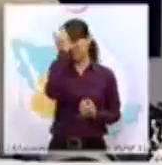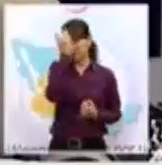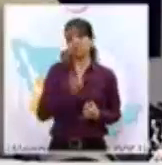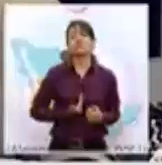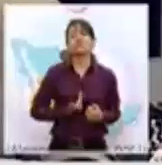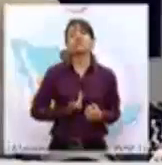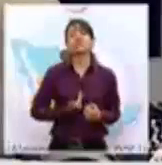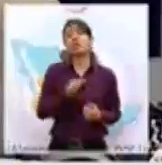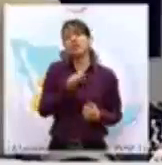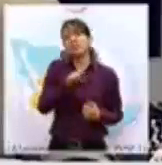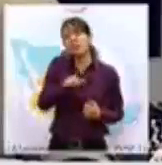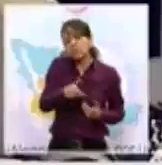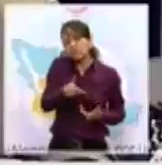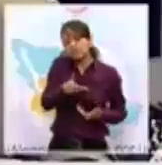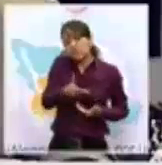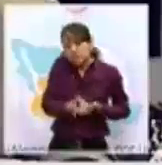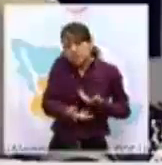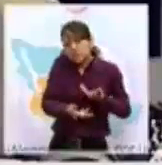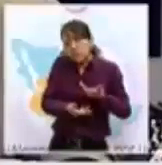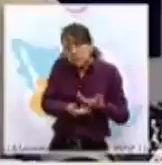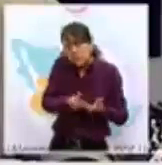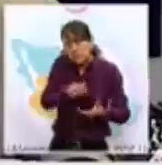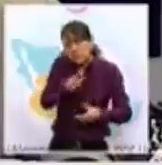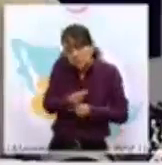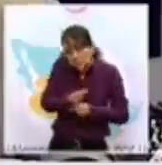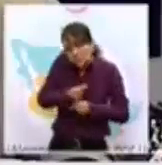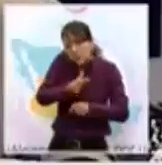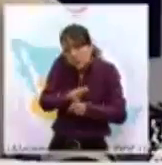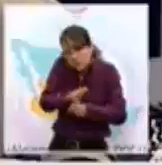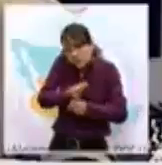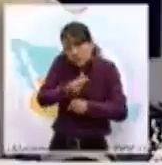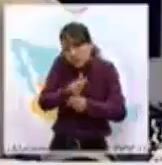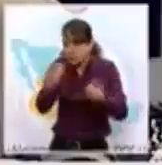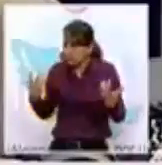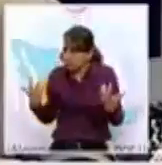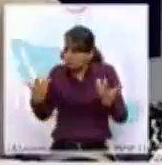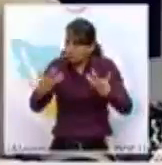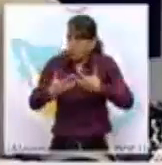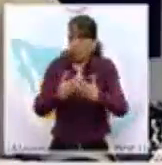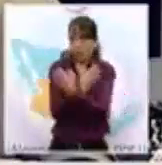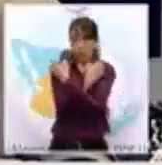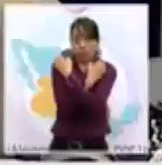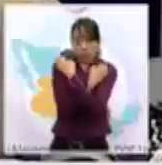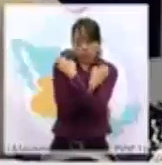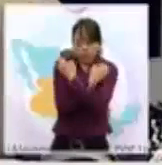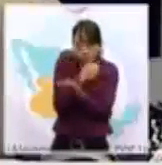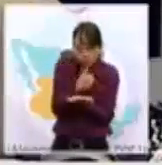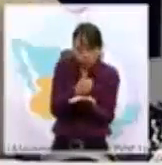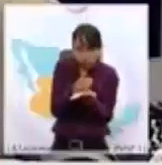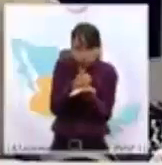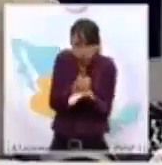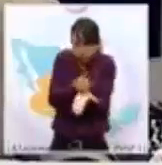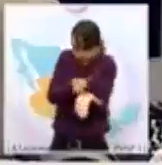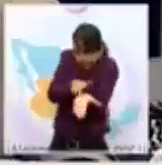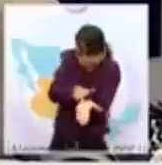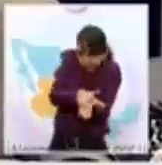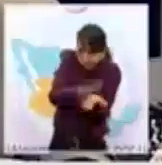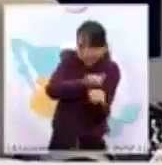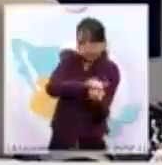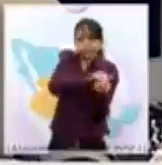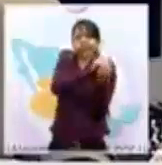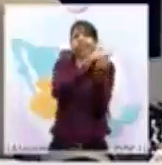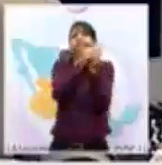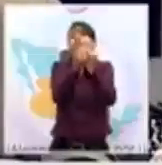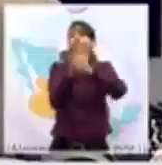instrumento de movilidad social a lo largo del siglo pasado. de alguna manera toda la creación de la